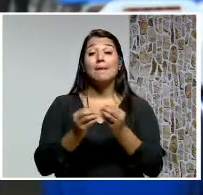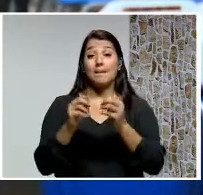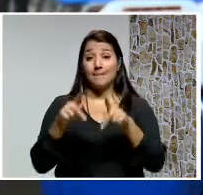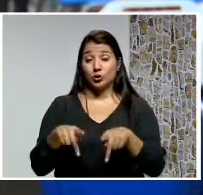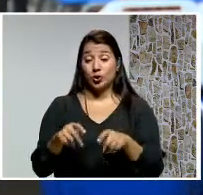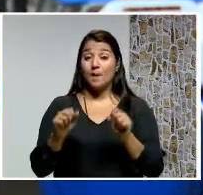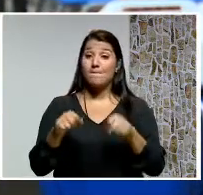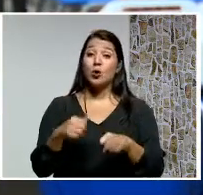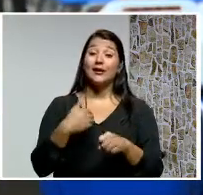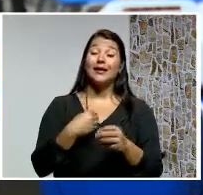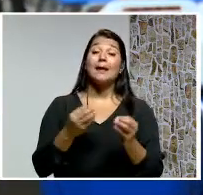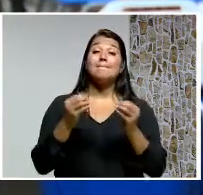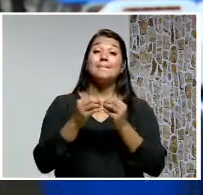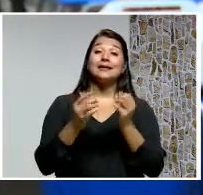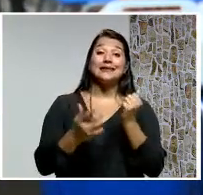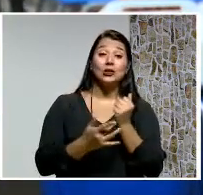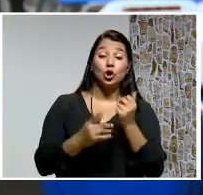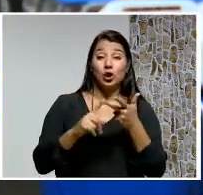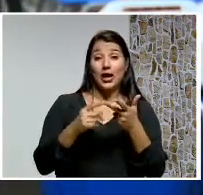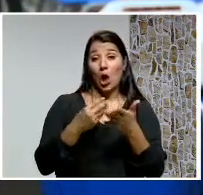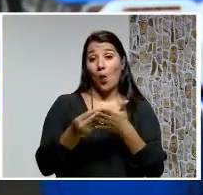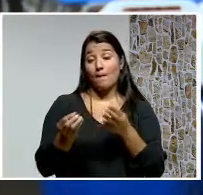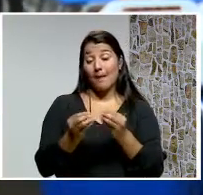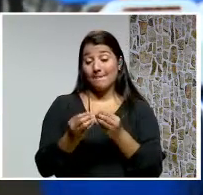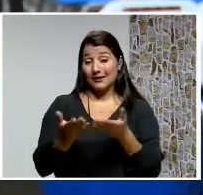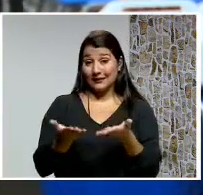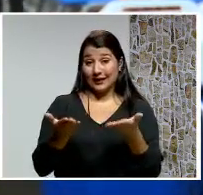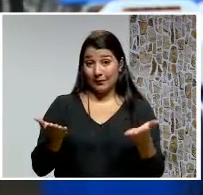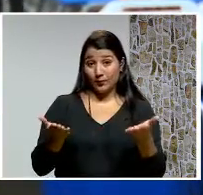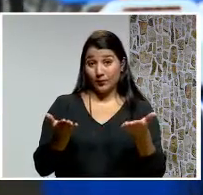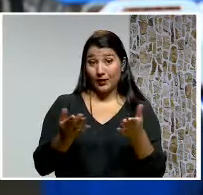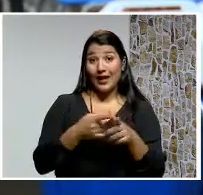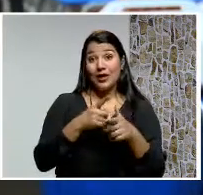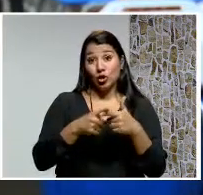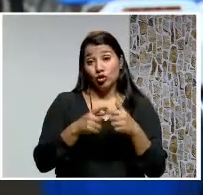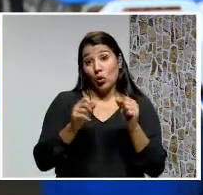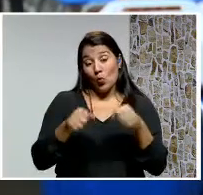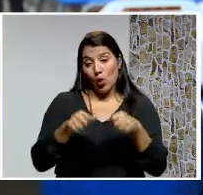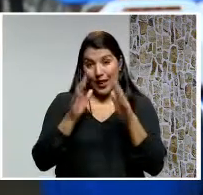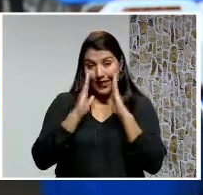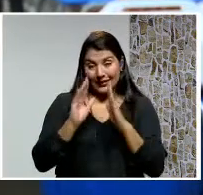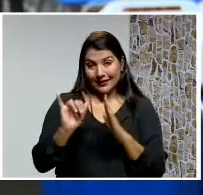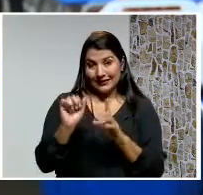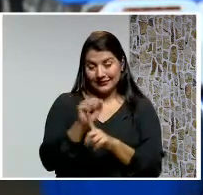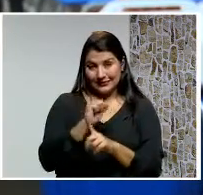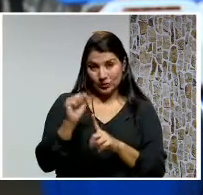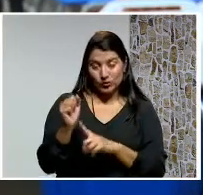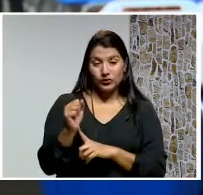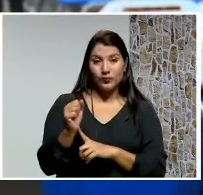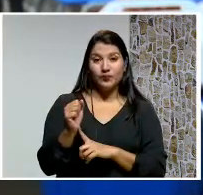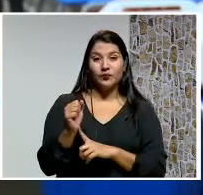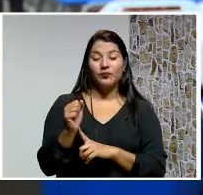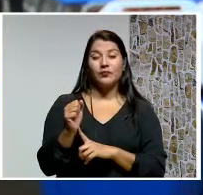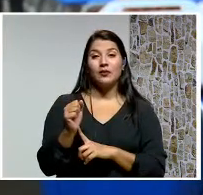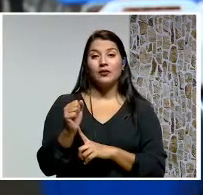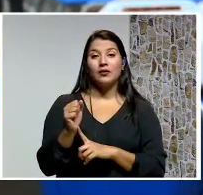tecnología, acceso a equipo y de esa manera pues poder atender estos casos, que además de